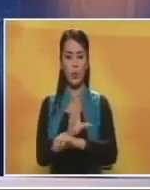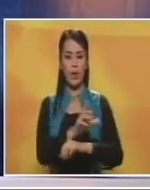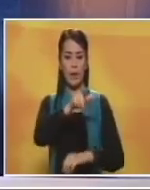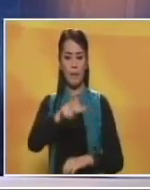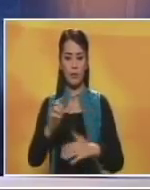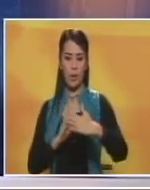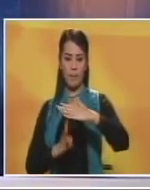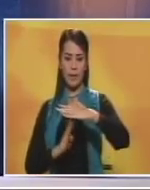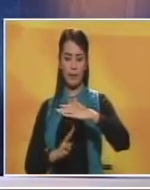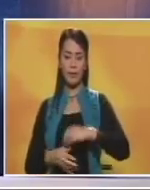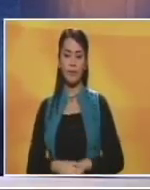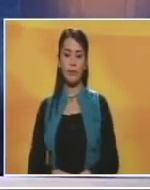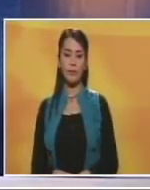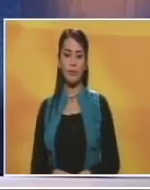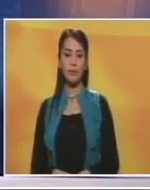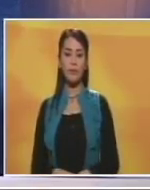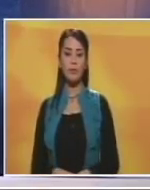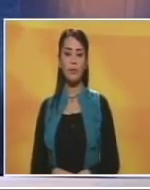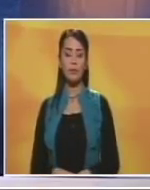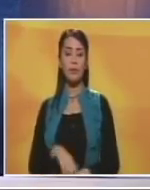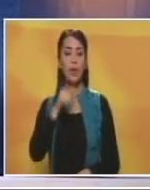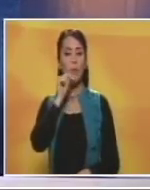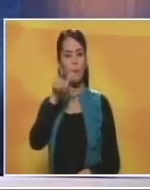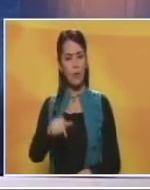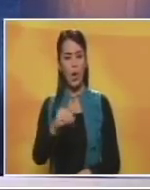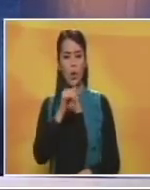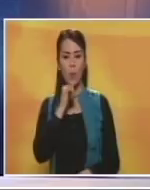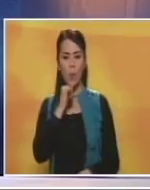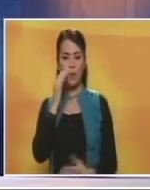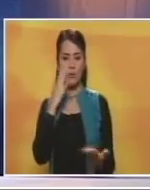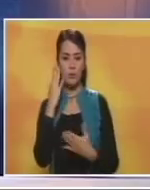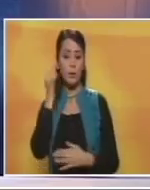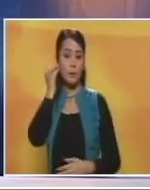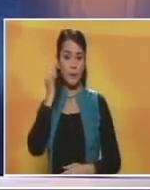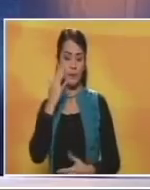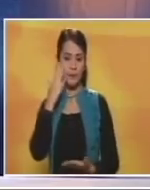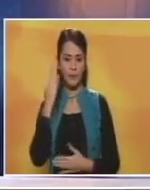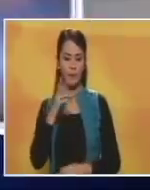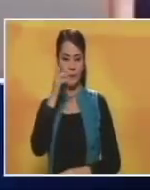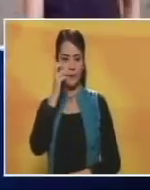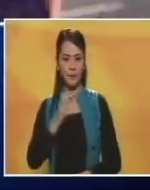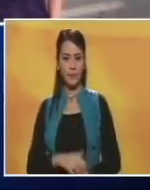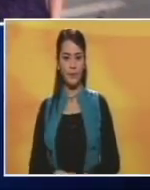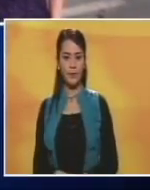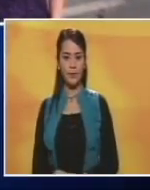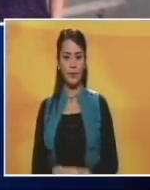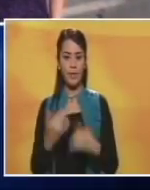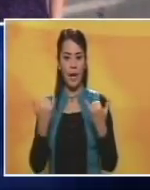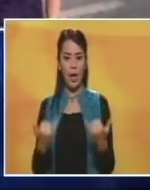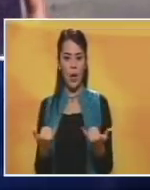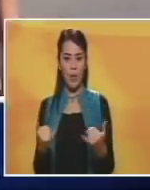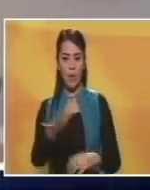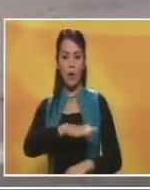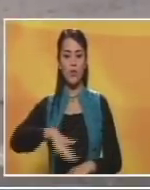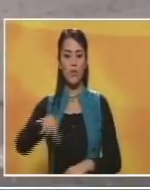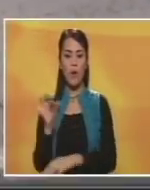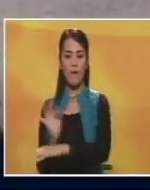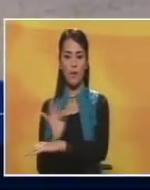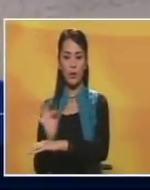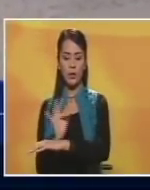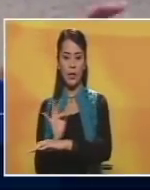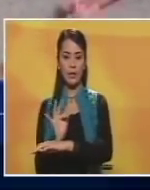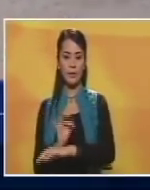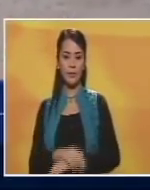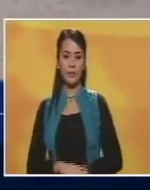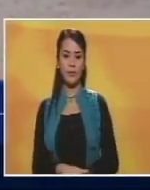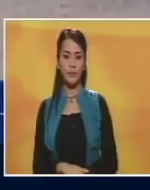inmigrantes. Celia Mendoza, de La Voz de América, nos cuenta más adelante. Celia, te escuchamos. Nos encontramos en la frontera entre Pacaraima